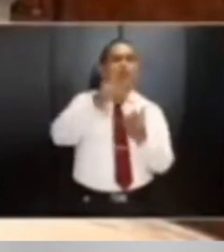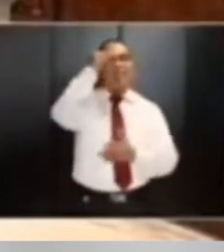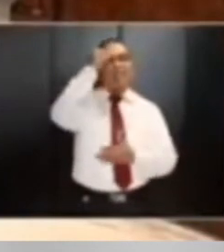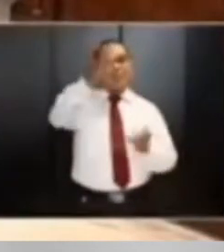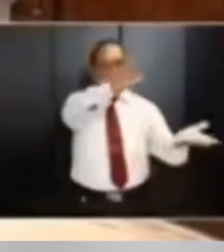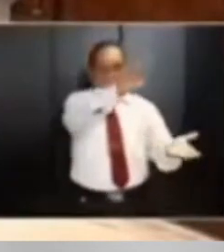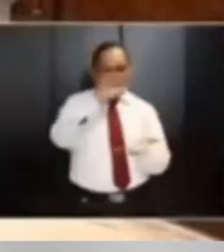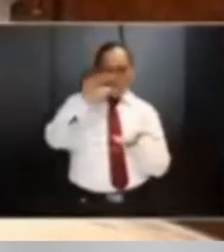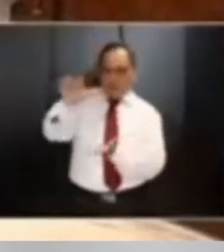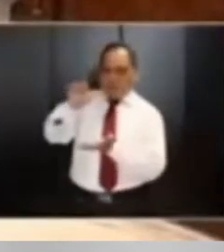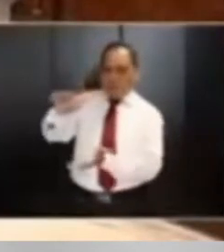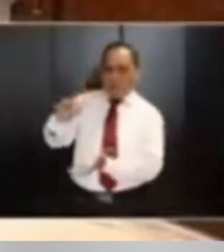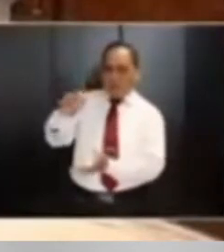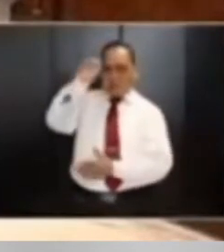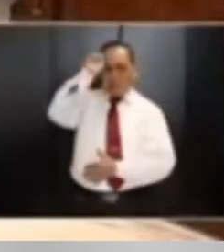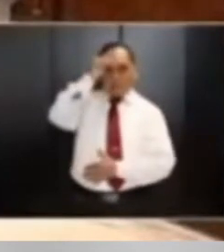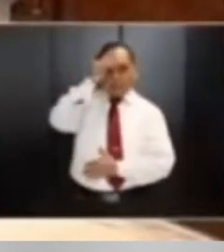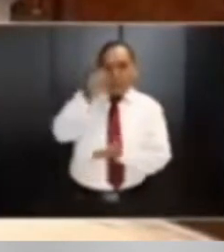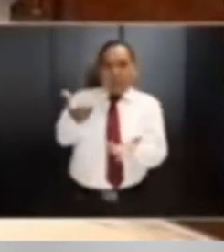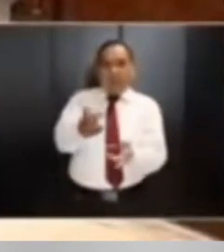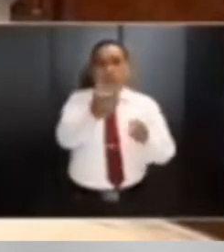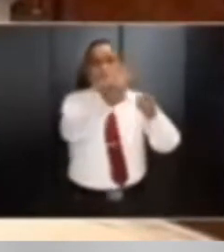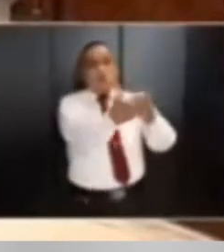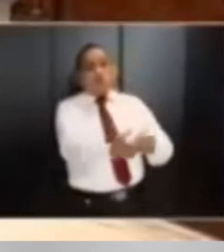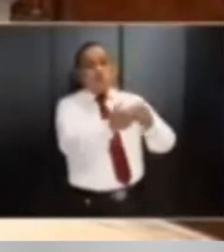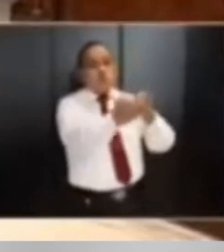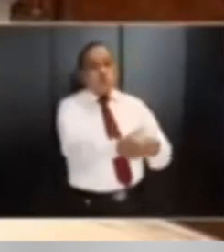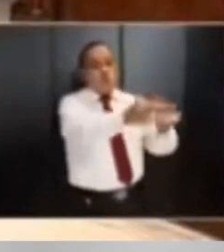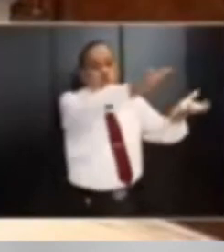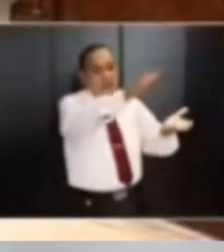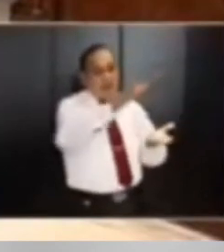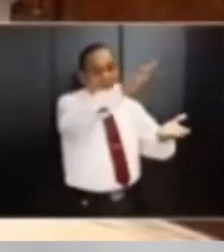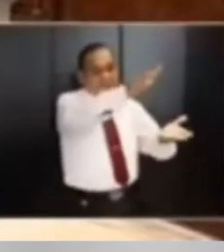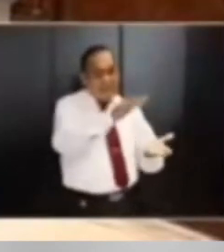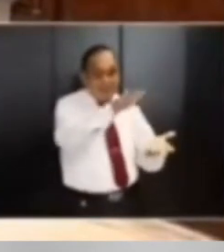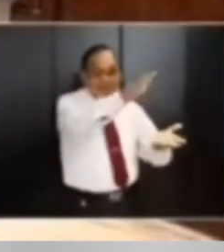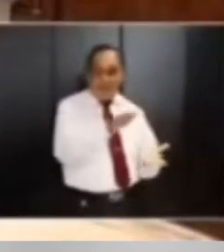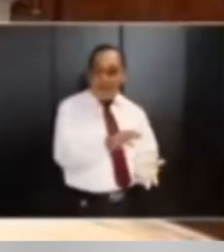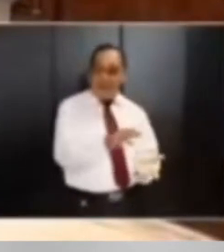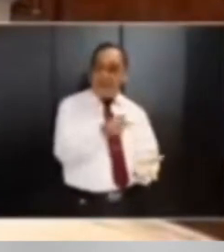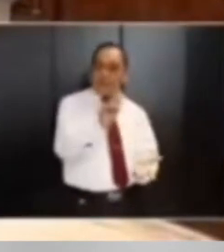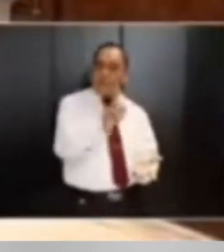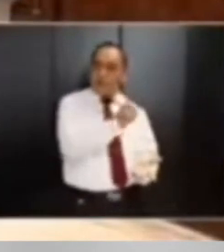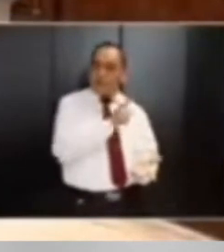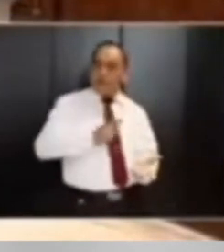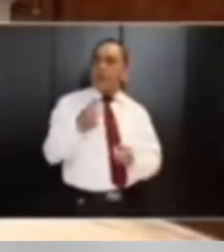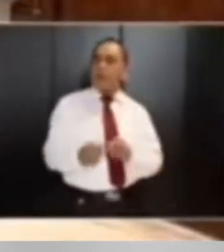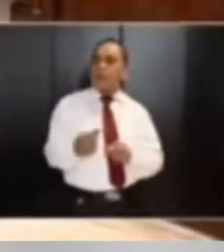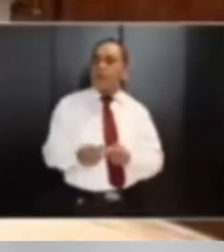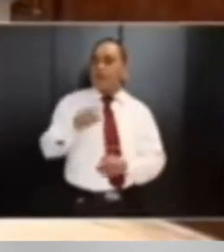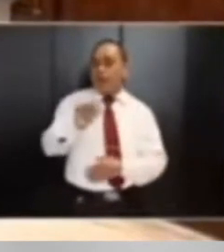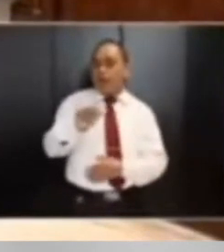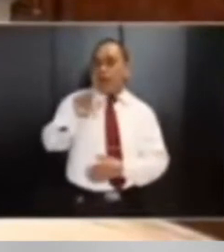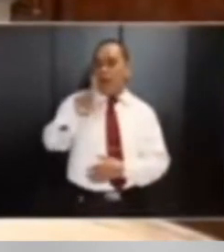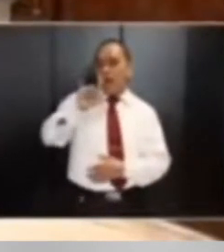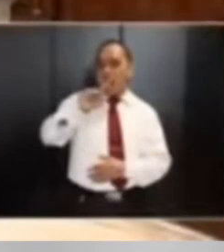no para el servicio tenemos una de proveedores que tienen que les pagamos lo que les debilitó entonces digo pero por qué porque no